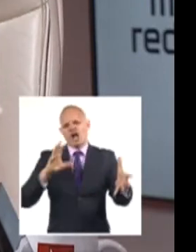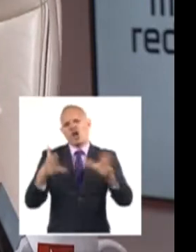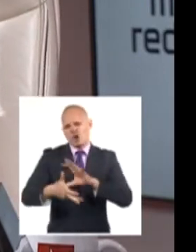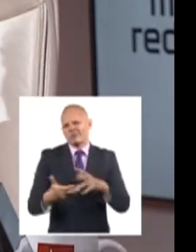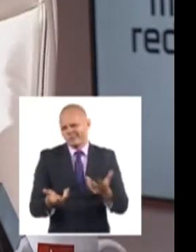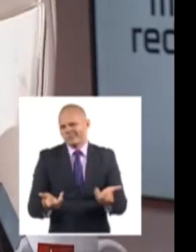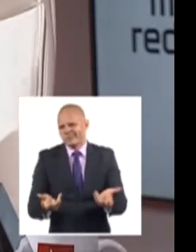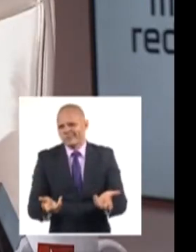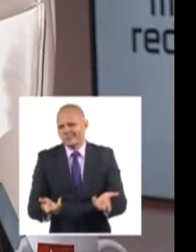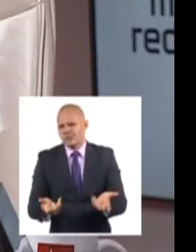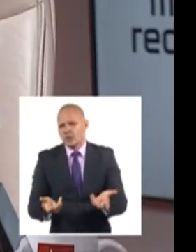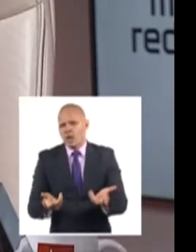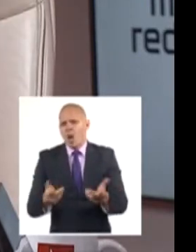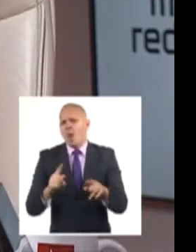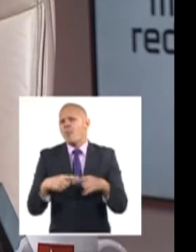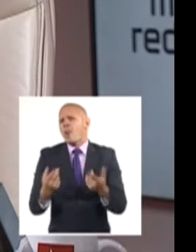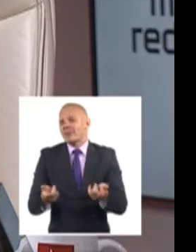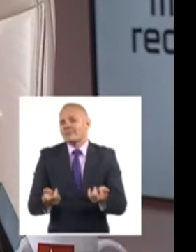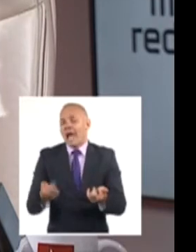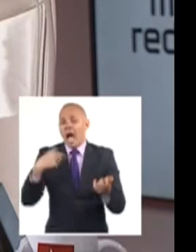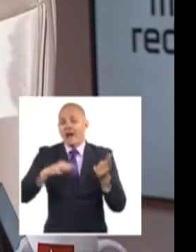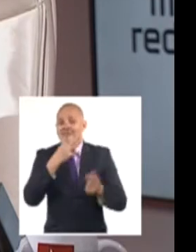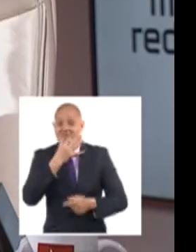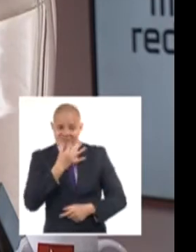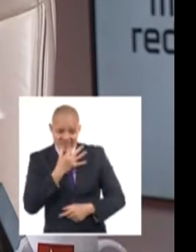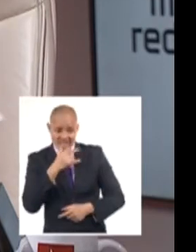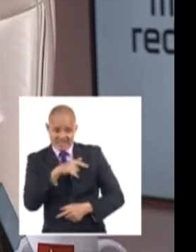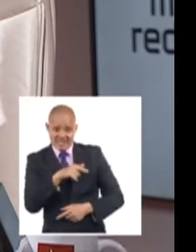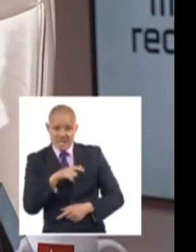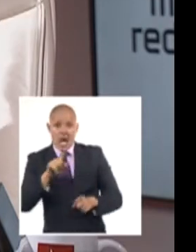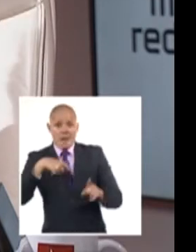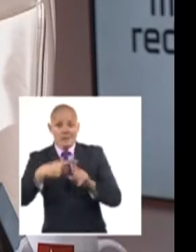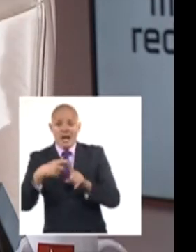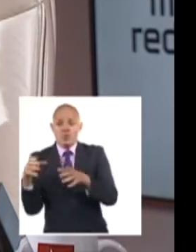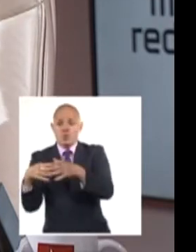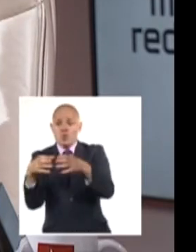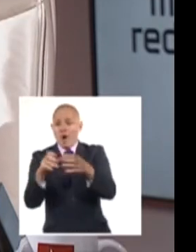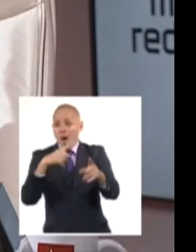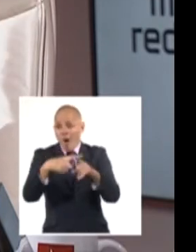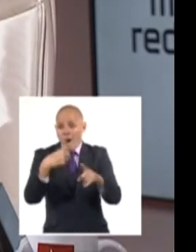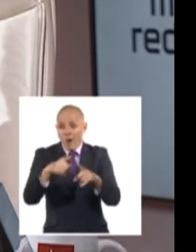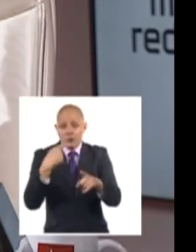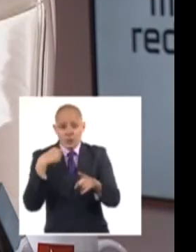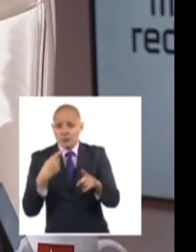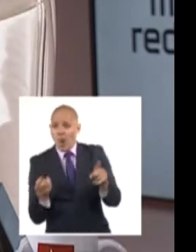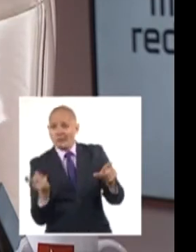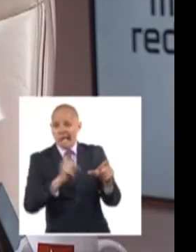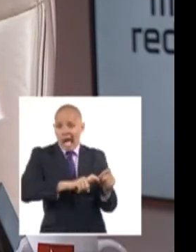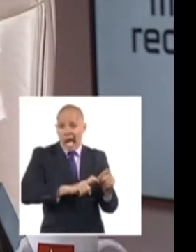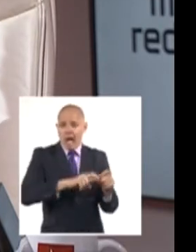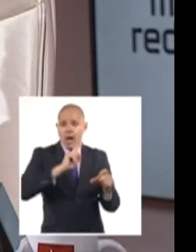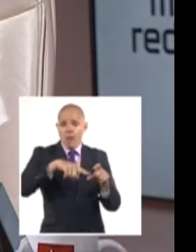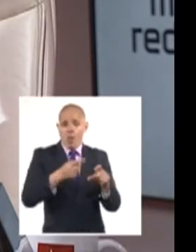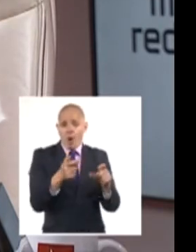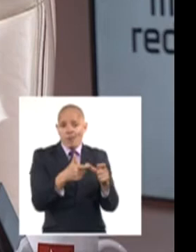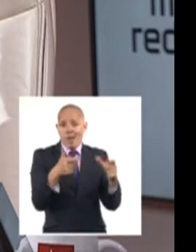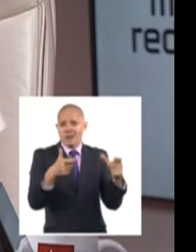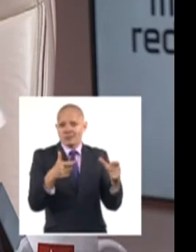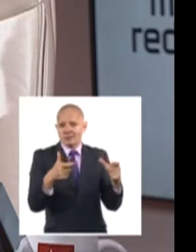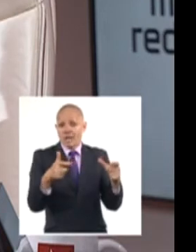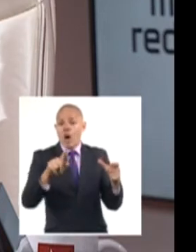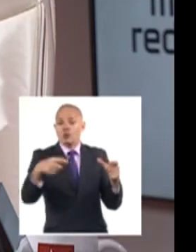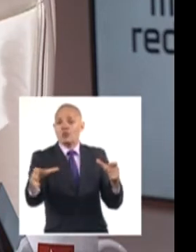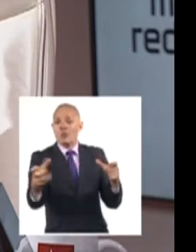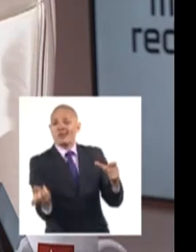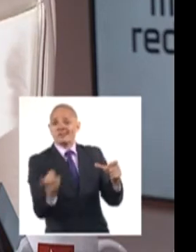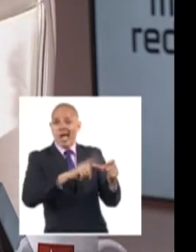a hernández para detener el paso de petro pero yo creo que también se complica en el sentido de hasta donde las personas